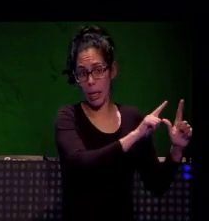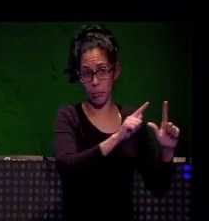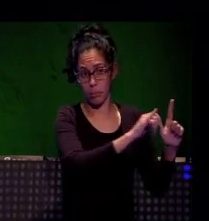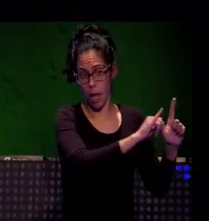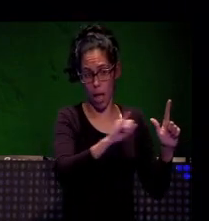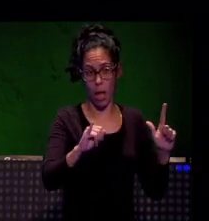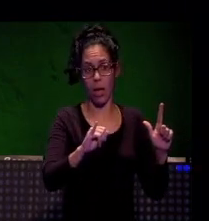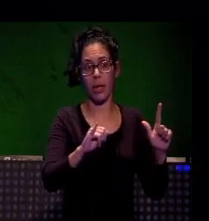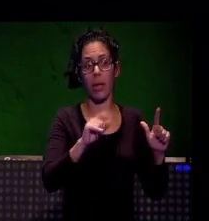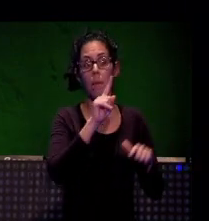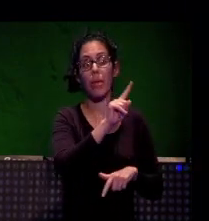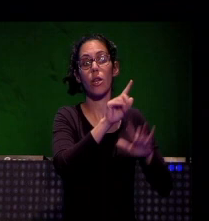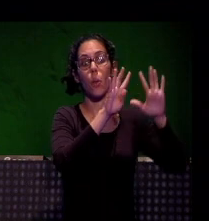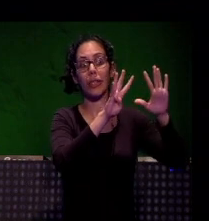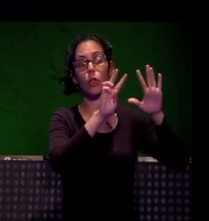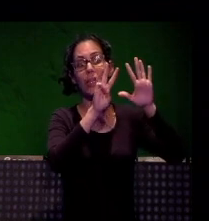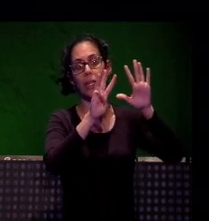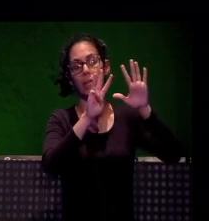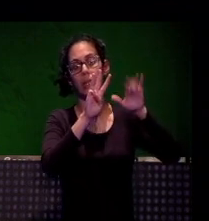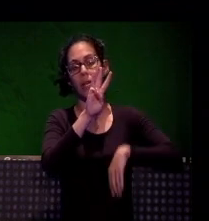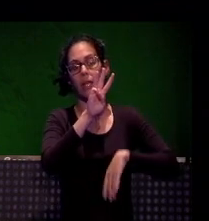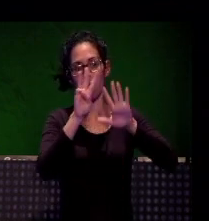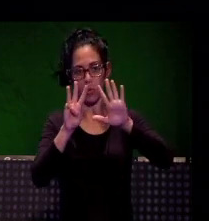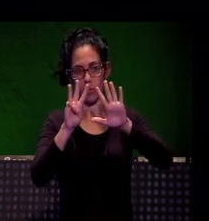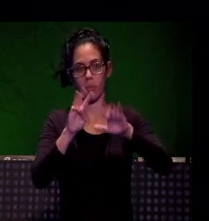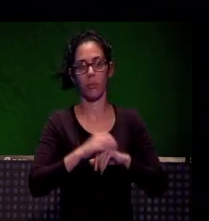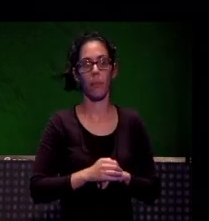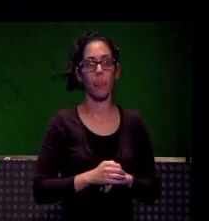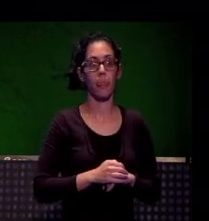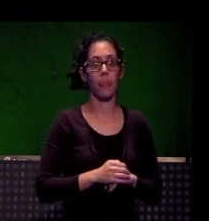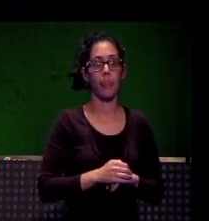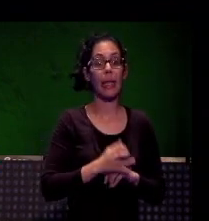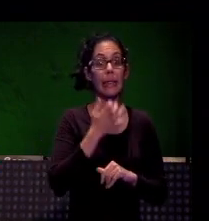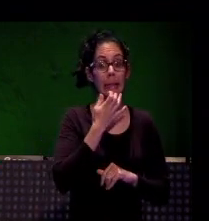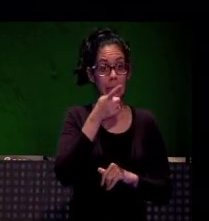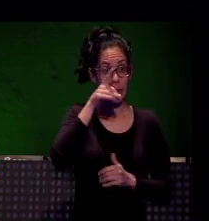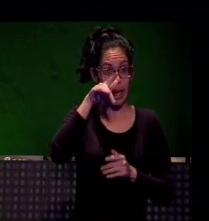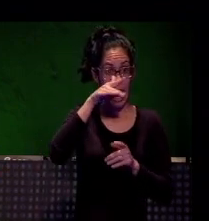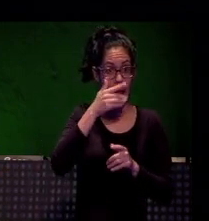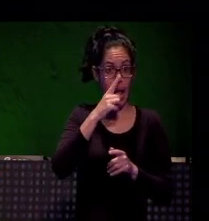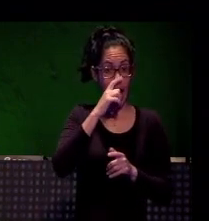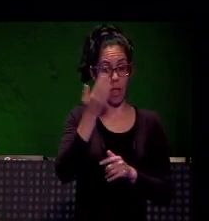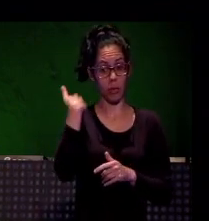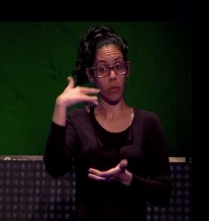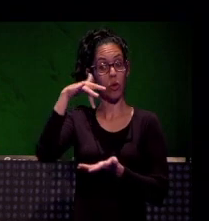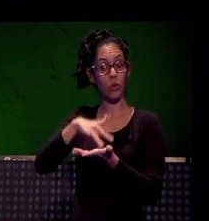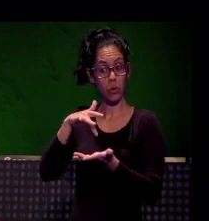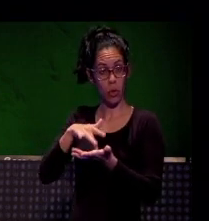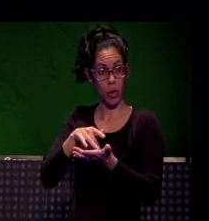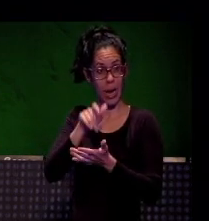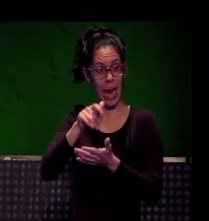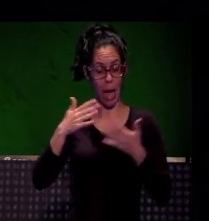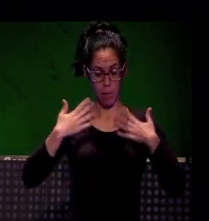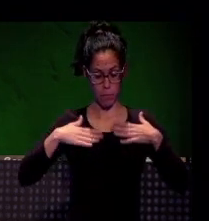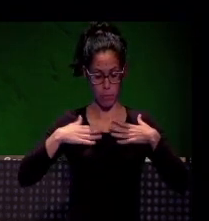en el en 1938 bueno si en aquel momento les llegan a decir lo que iba a ocurrir con los tejidos